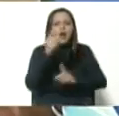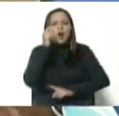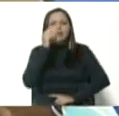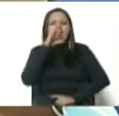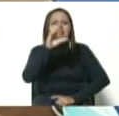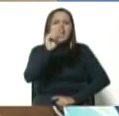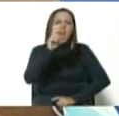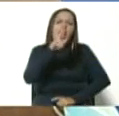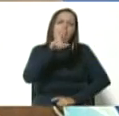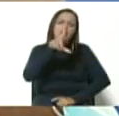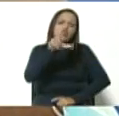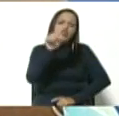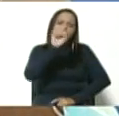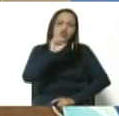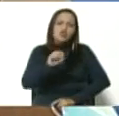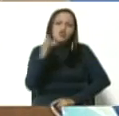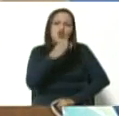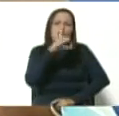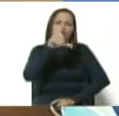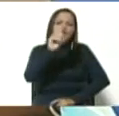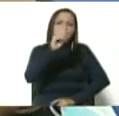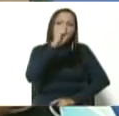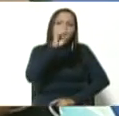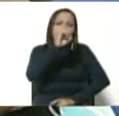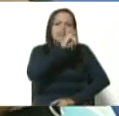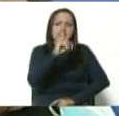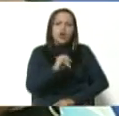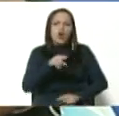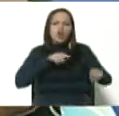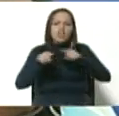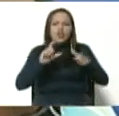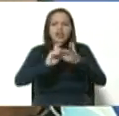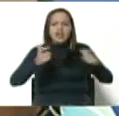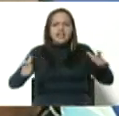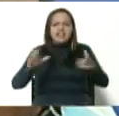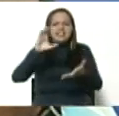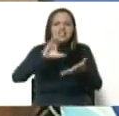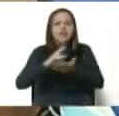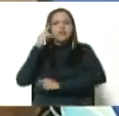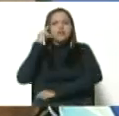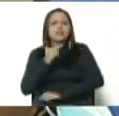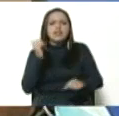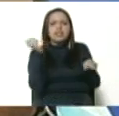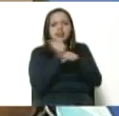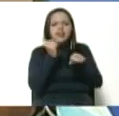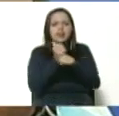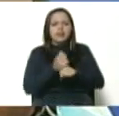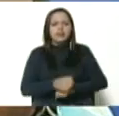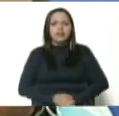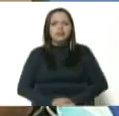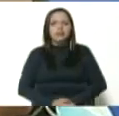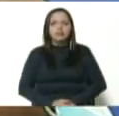López, coordinador general de la Central Bolivariana de Trabajadores y Trabajadoras.